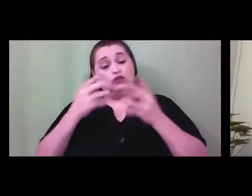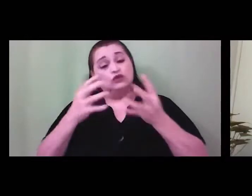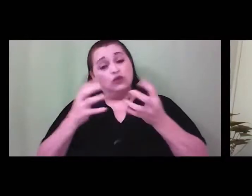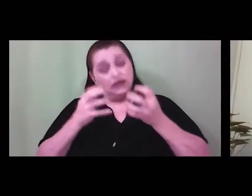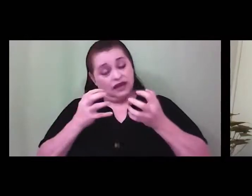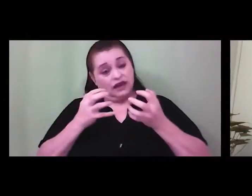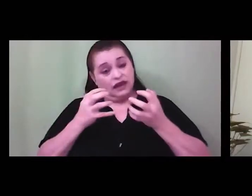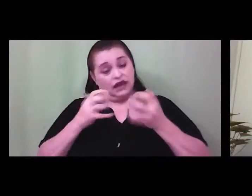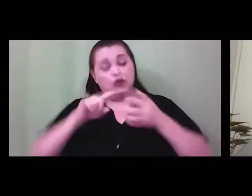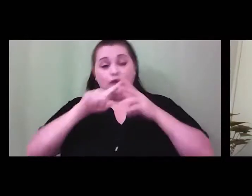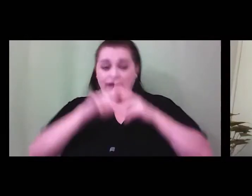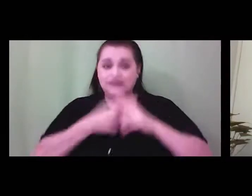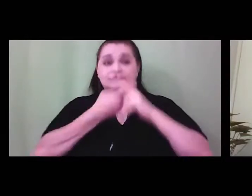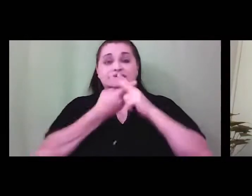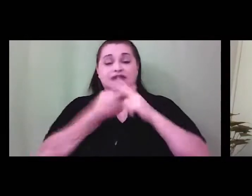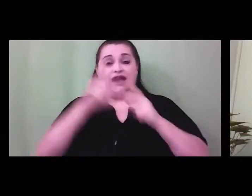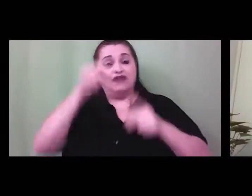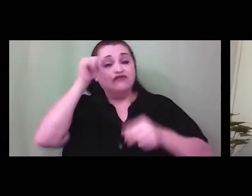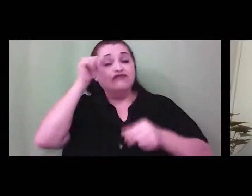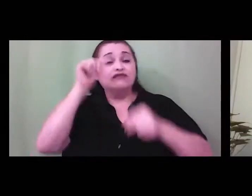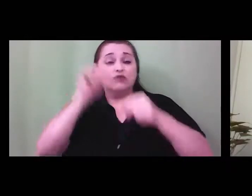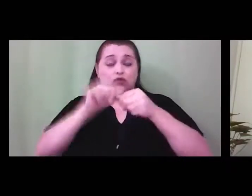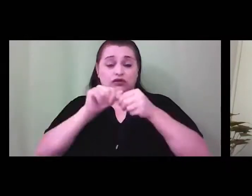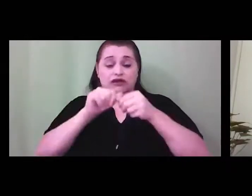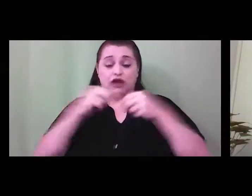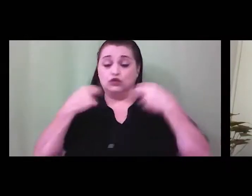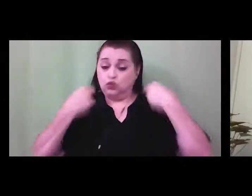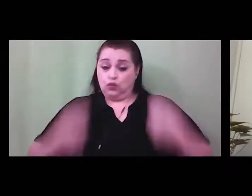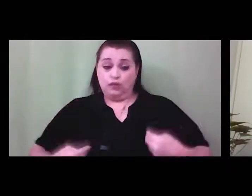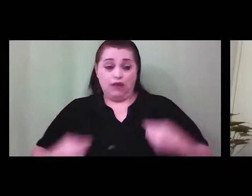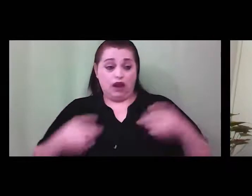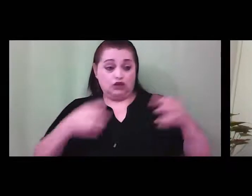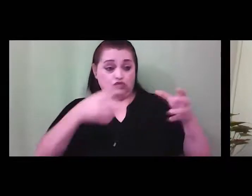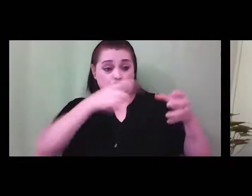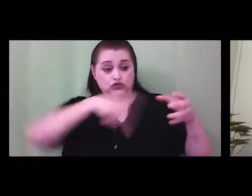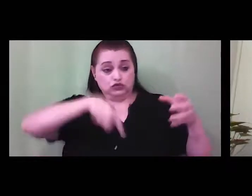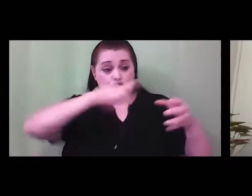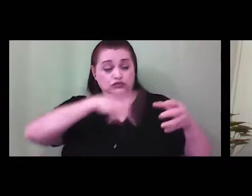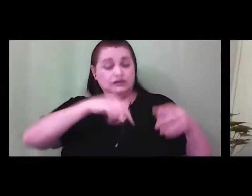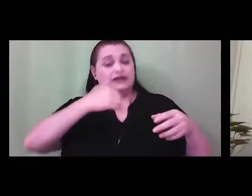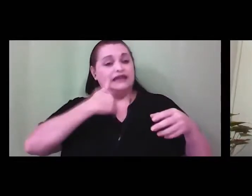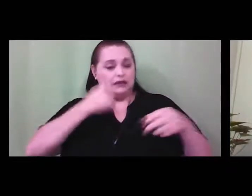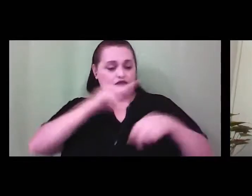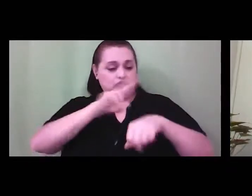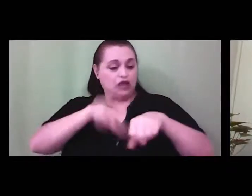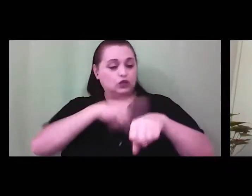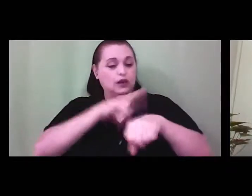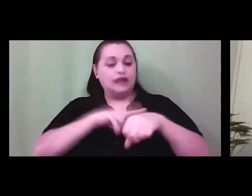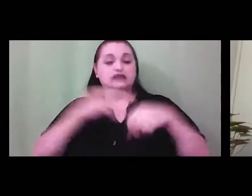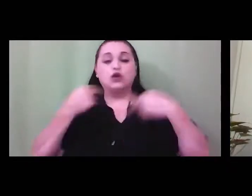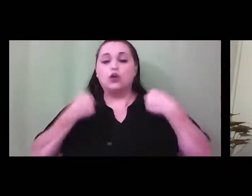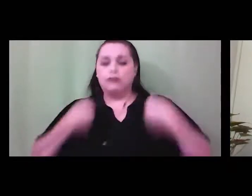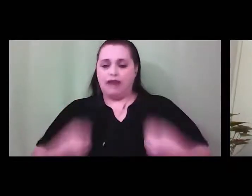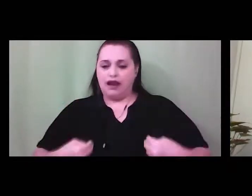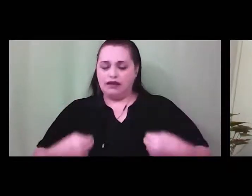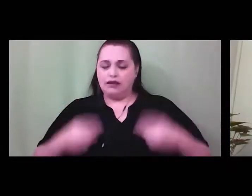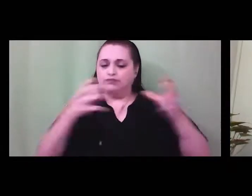es inicialmente recordar que los seres humanos tenemos una naturaleza humana